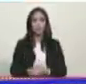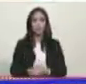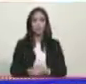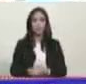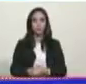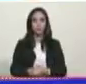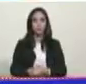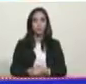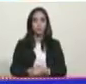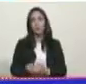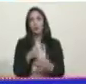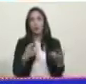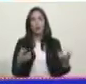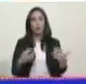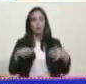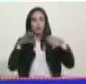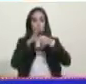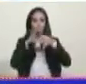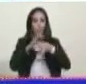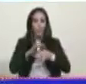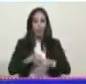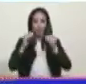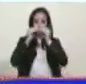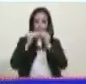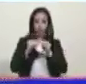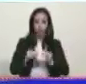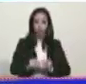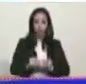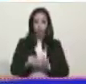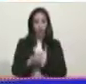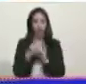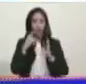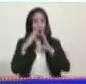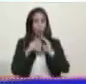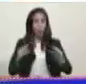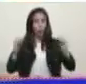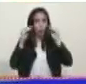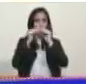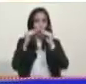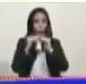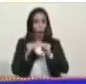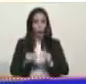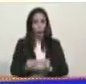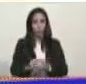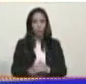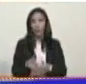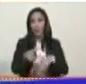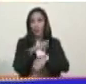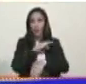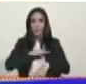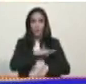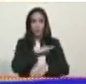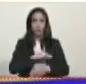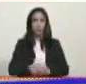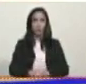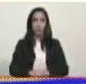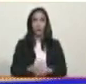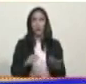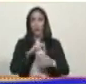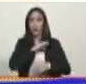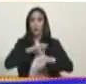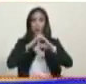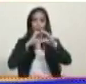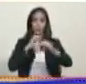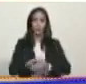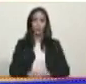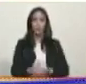Todos van, mira, cuadrando en un gran poder de la gran misión Transporte Venezuela.